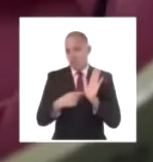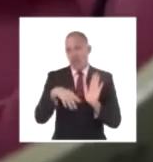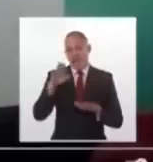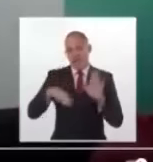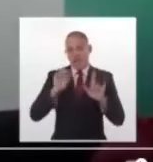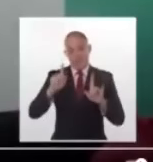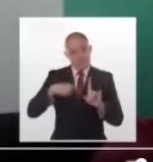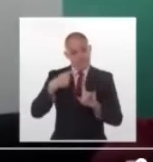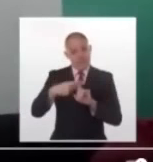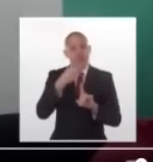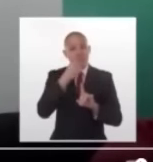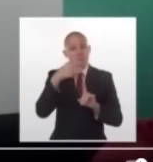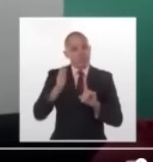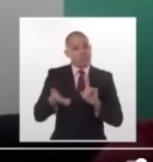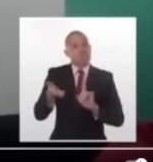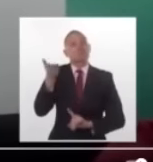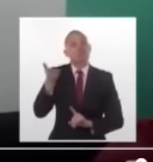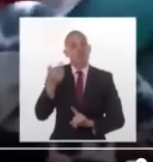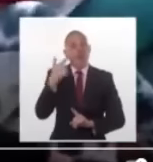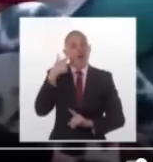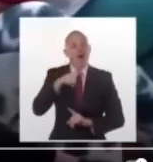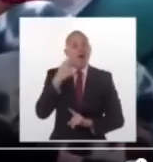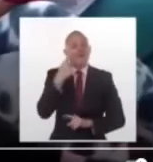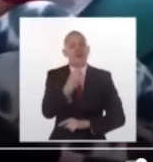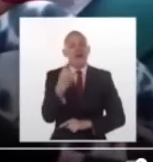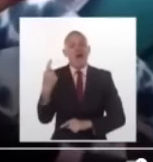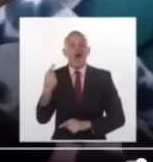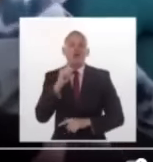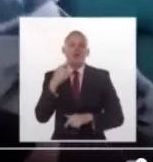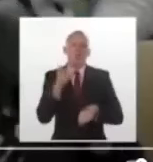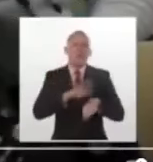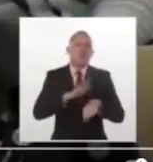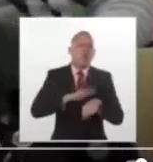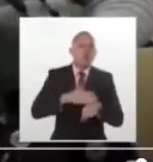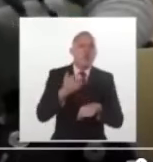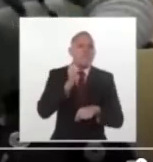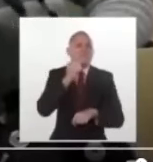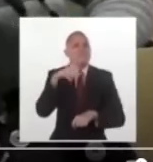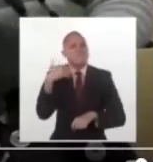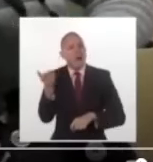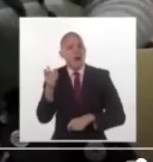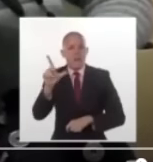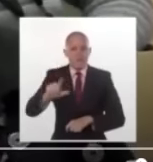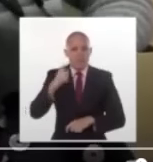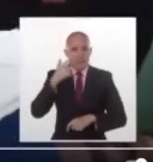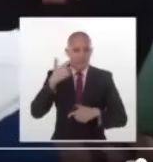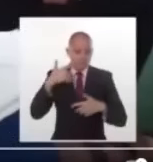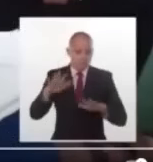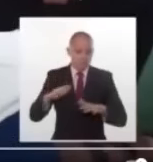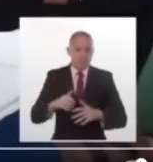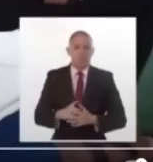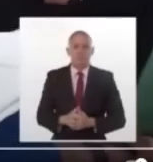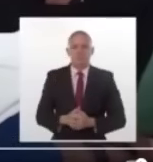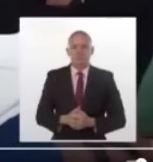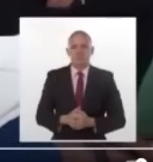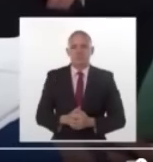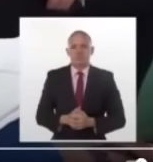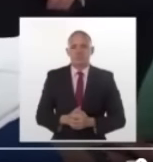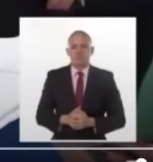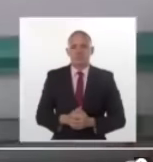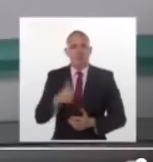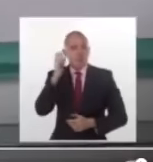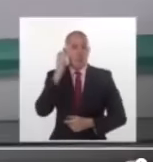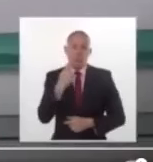y atenuantes, el grado de participación, las características de los imputados y otros elementos. Todo eso estará